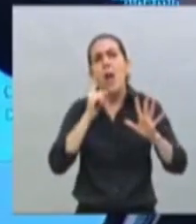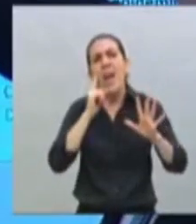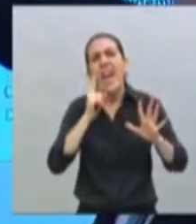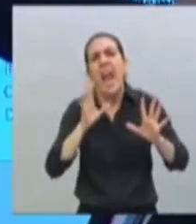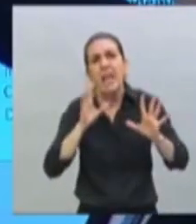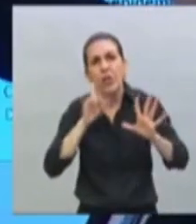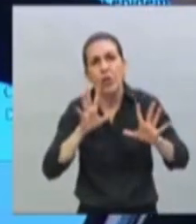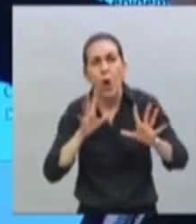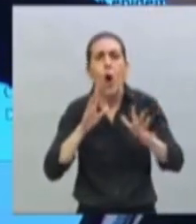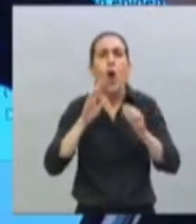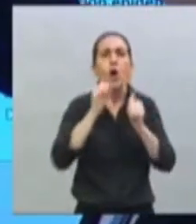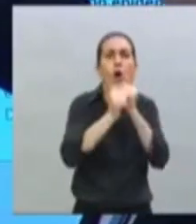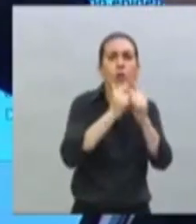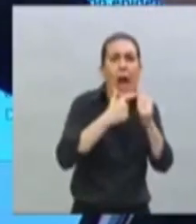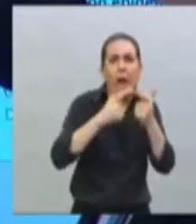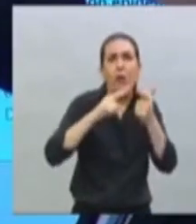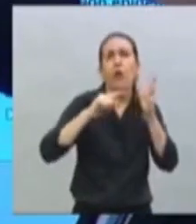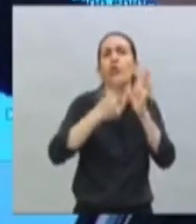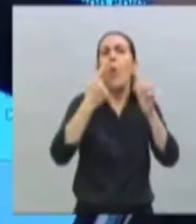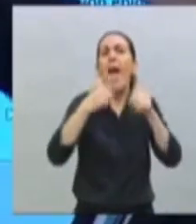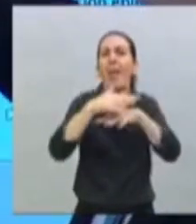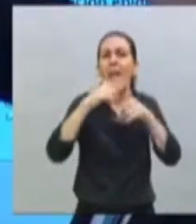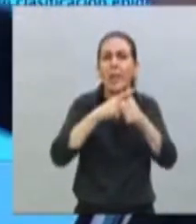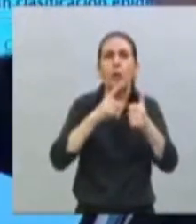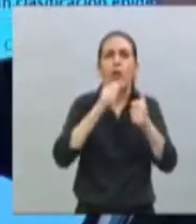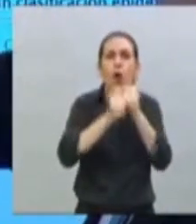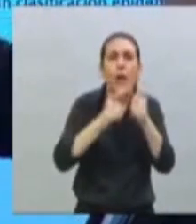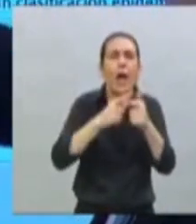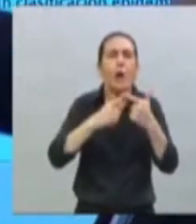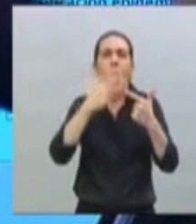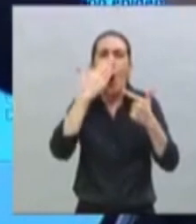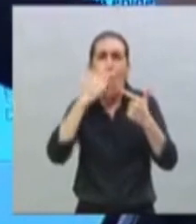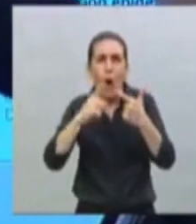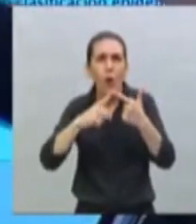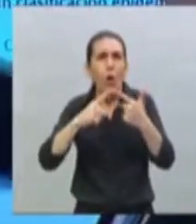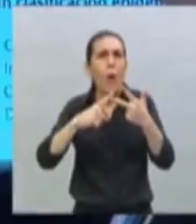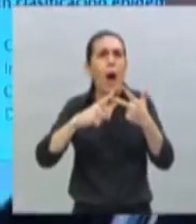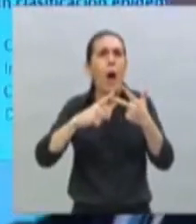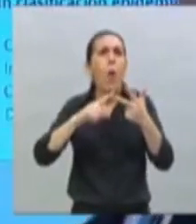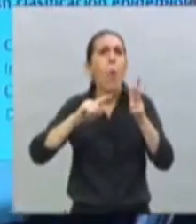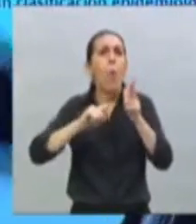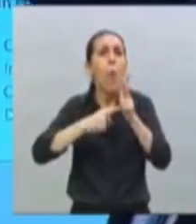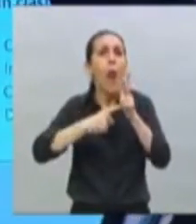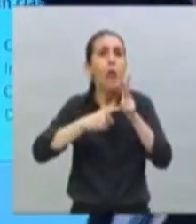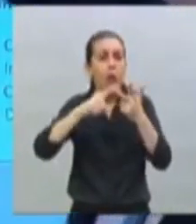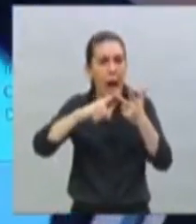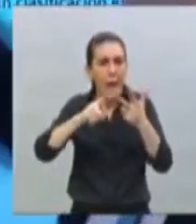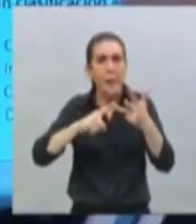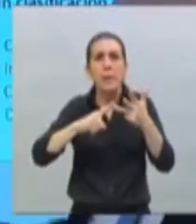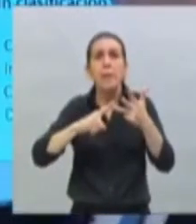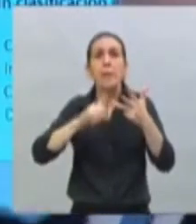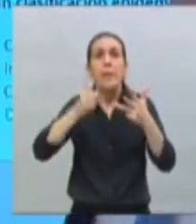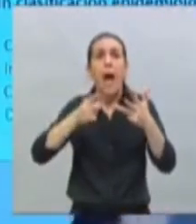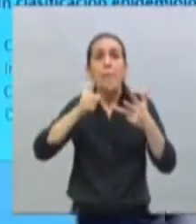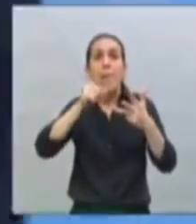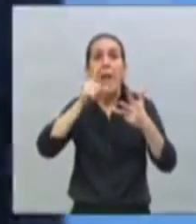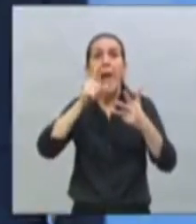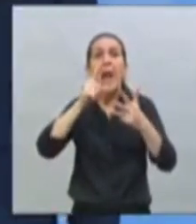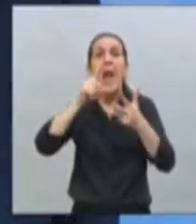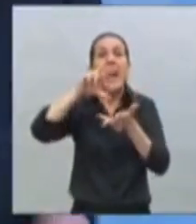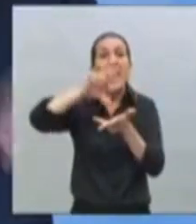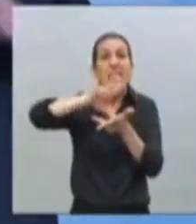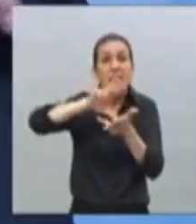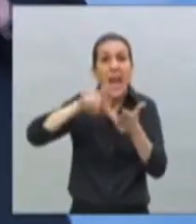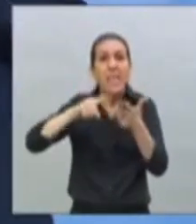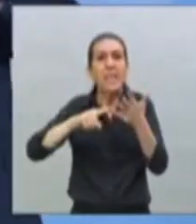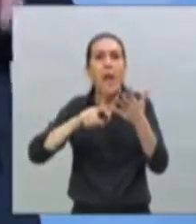está Rosario, acá está Córdoba, acá está Buenos Aires, acá está Resistencia, acá está Ushuaia.